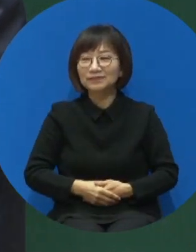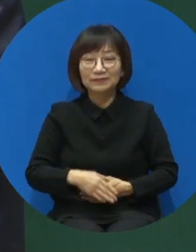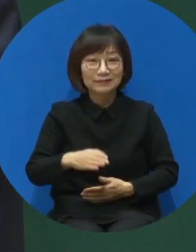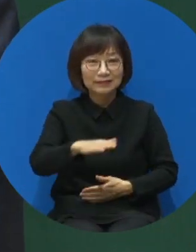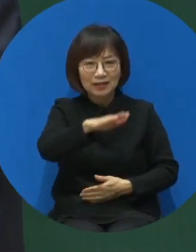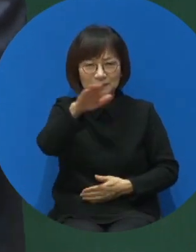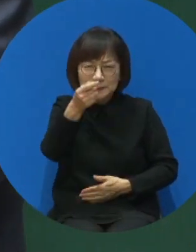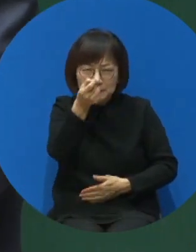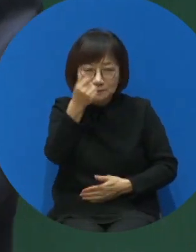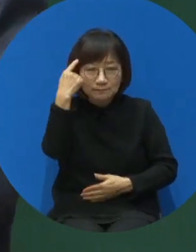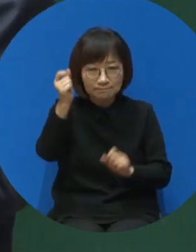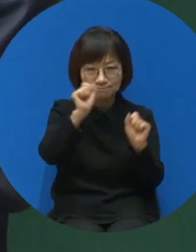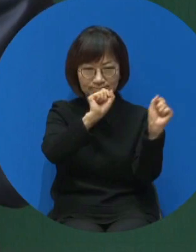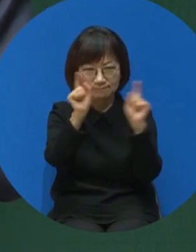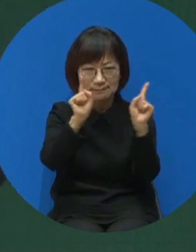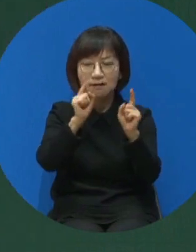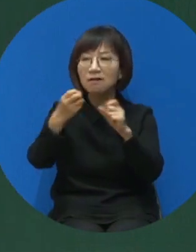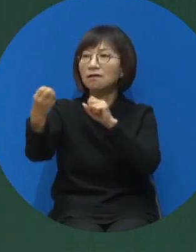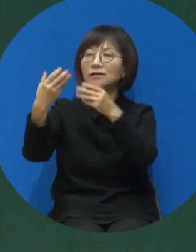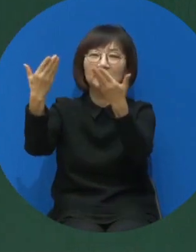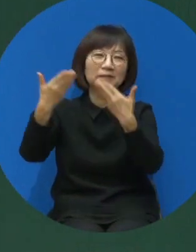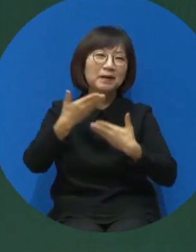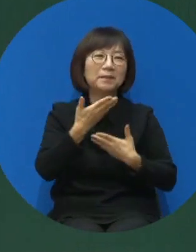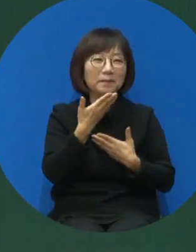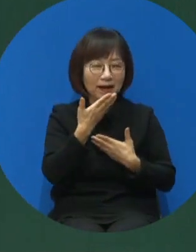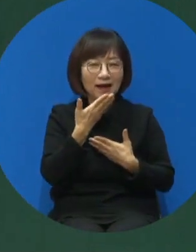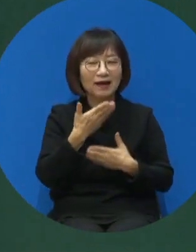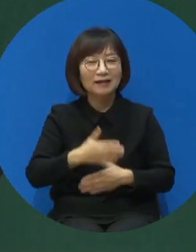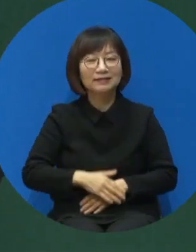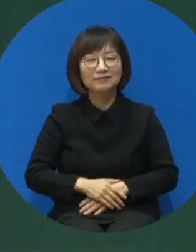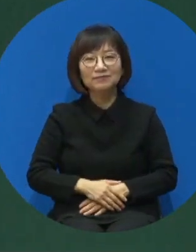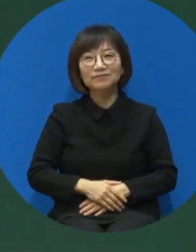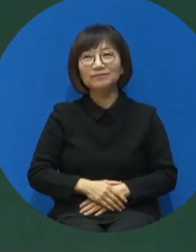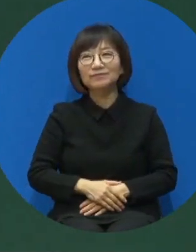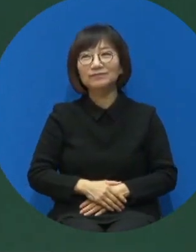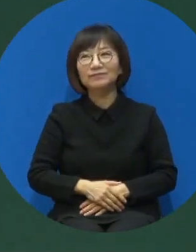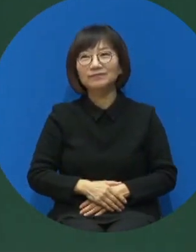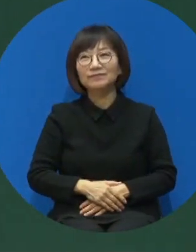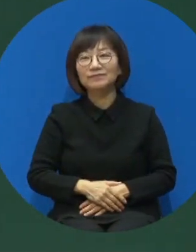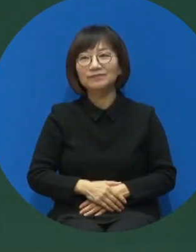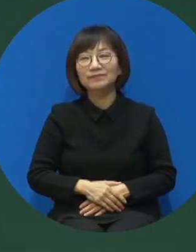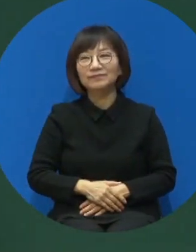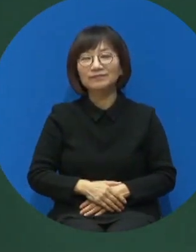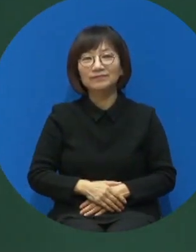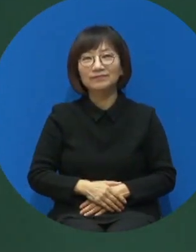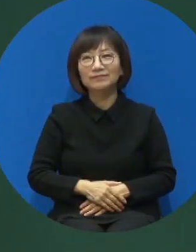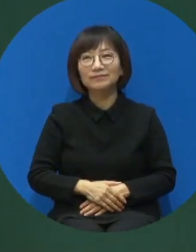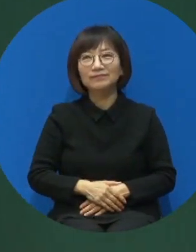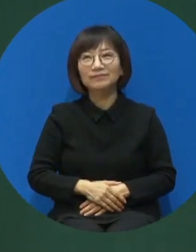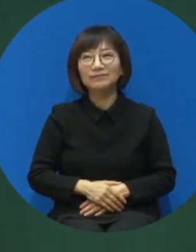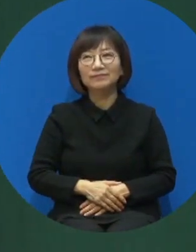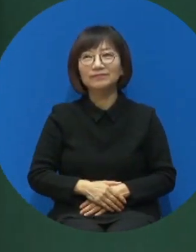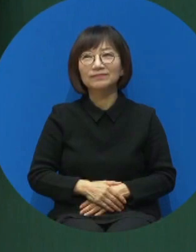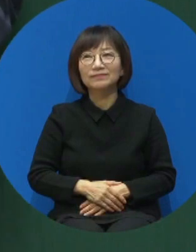mundo pacífica aunque hagan solamente un poco esto van a recibir respuestas como el síndrome ido